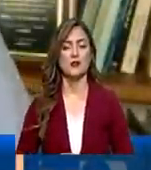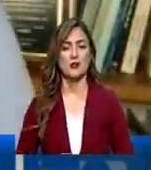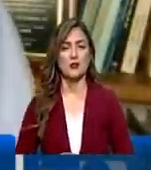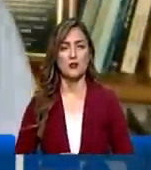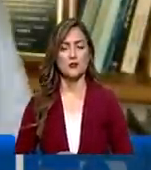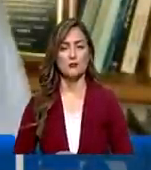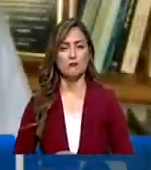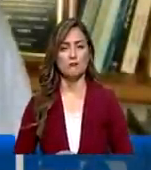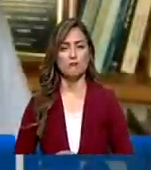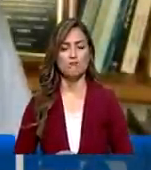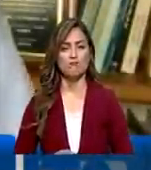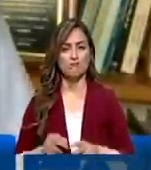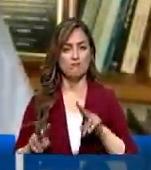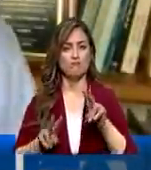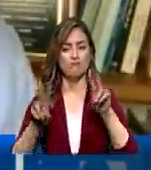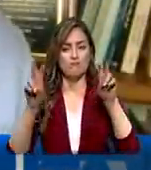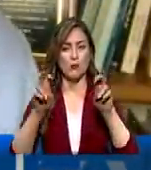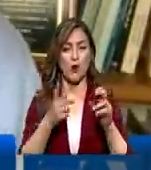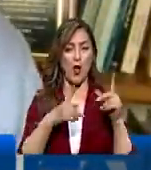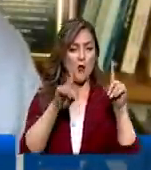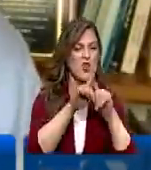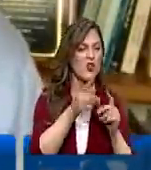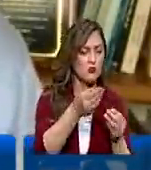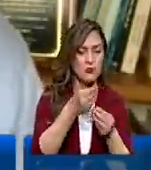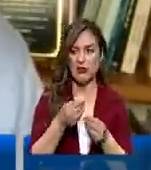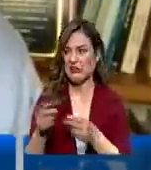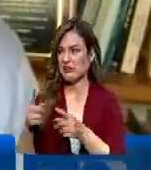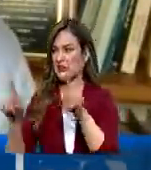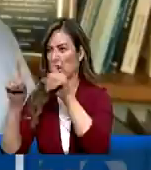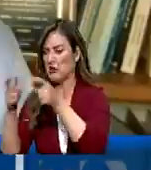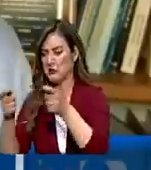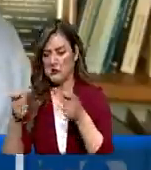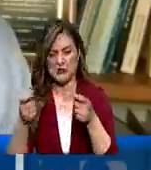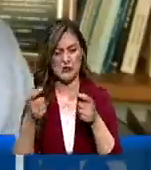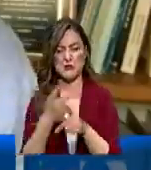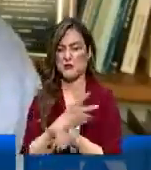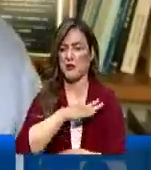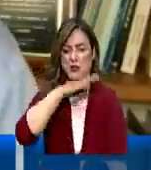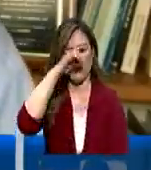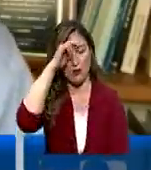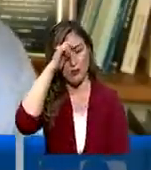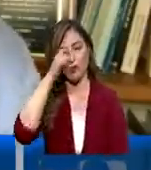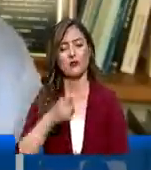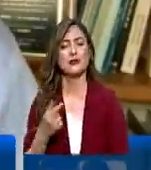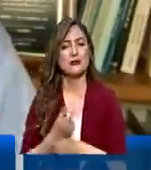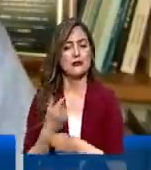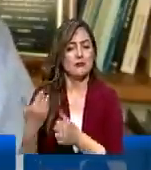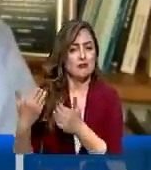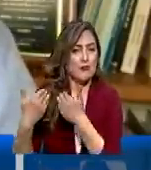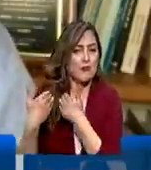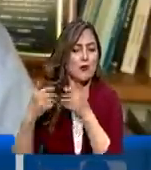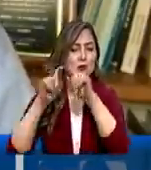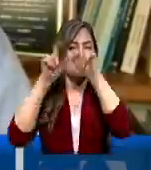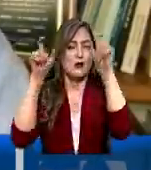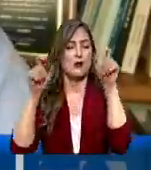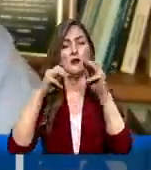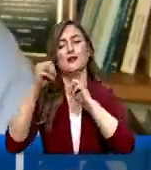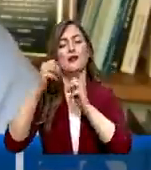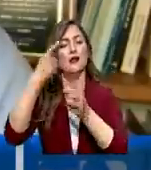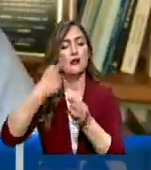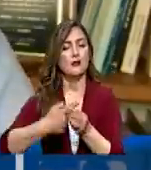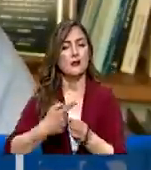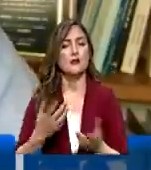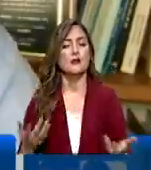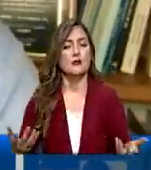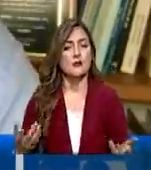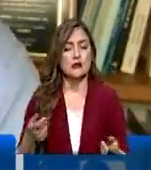dato. Es realmente terrible, patético. Patético como el gerente encargado de la empresa Metro de Quito en este